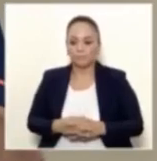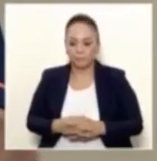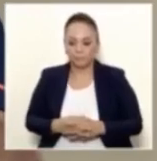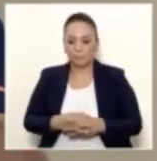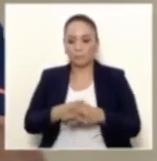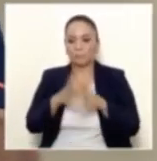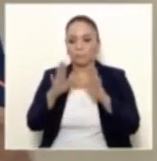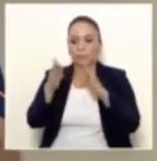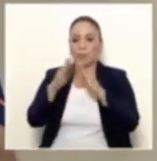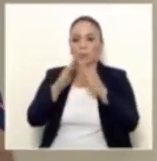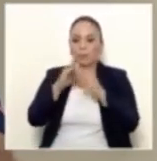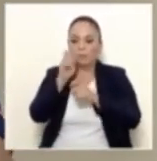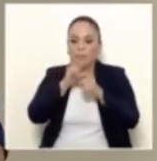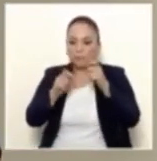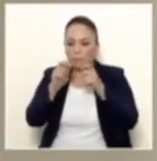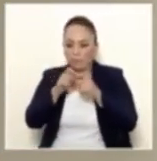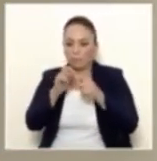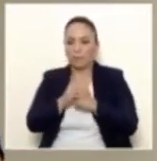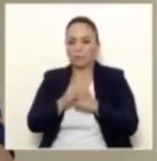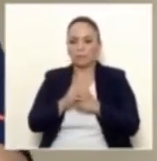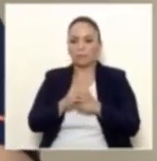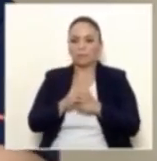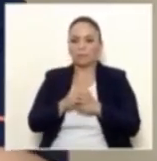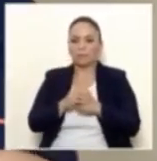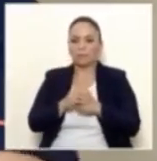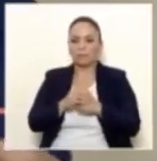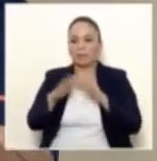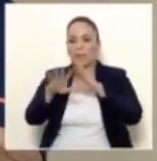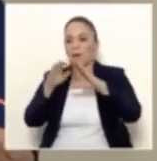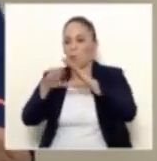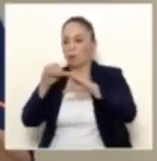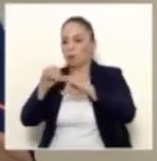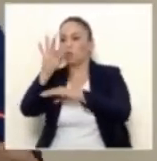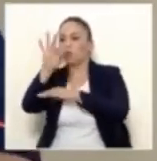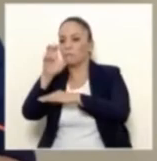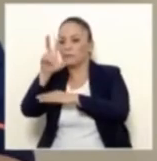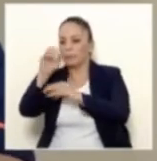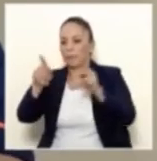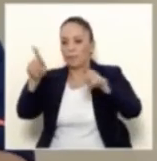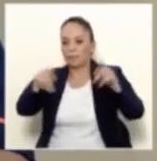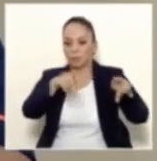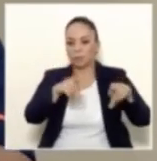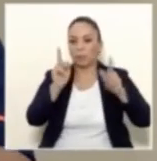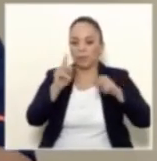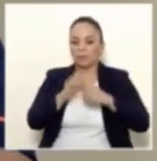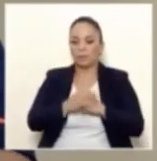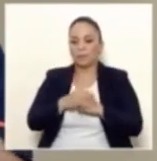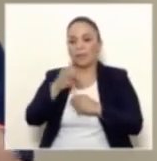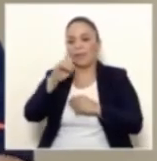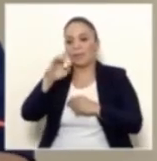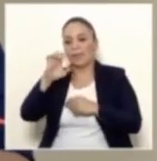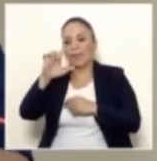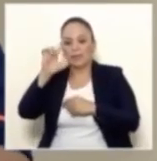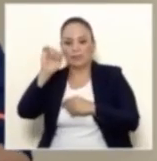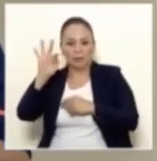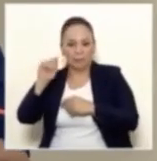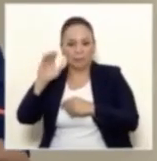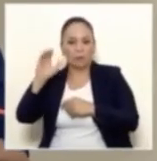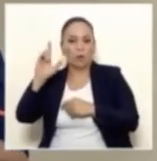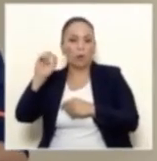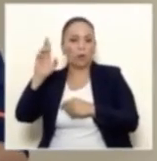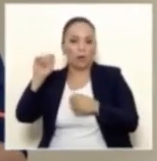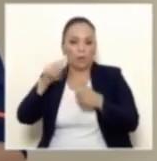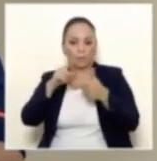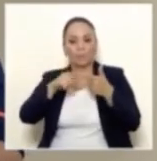las comunidades específicas en la que se estarán evacuando las 930 personas son delta colorado